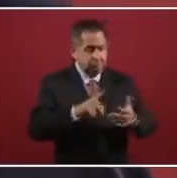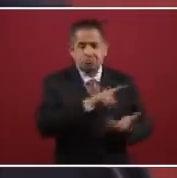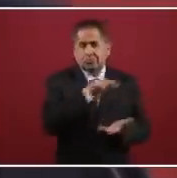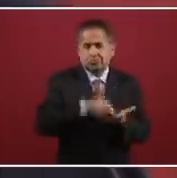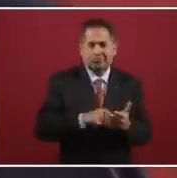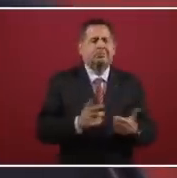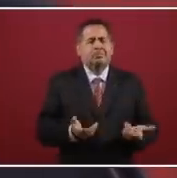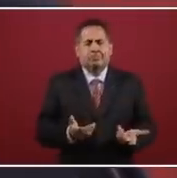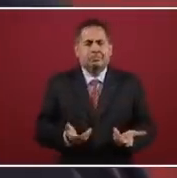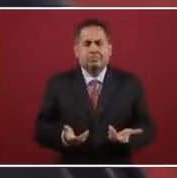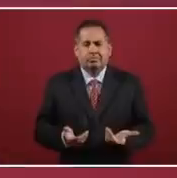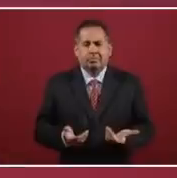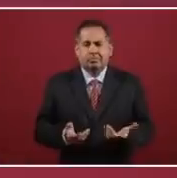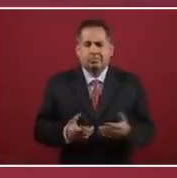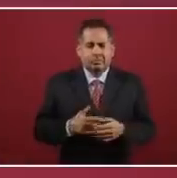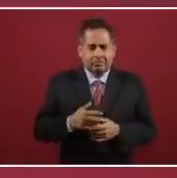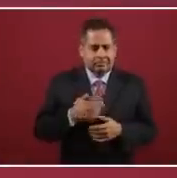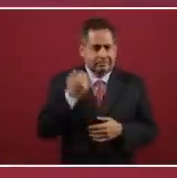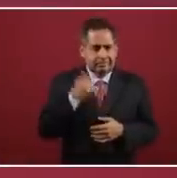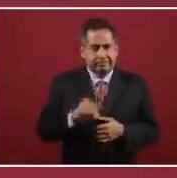instalaciones. El colmo